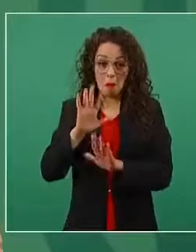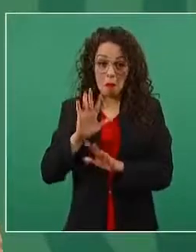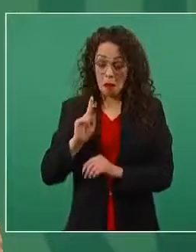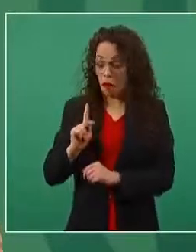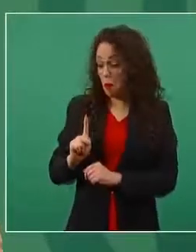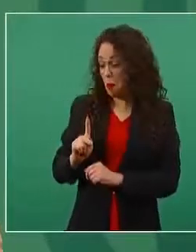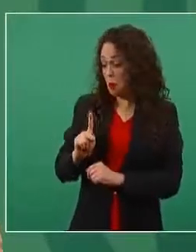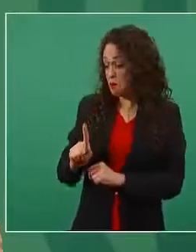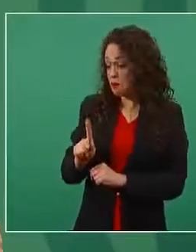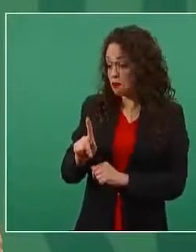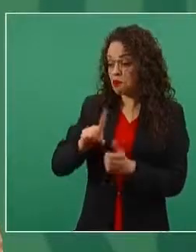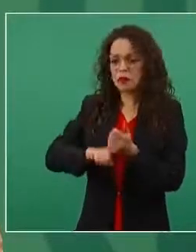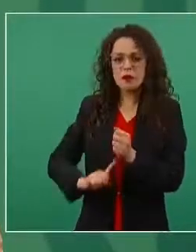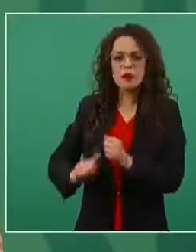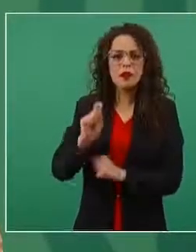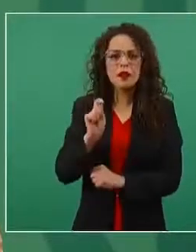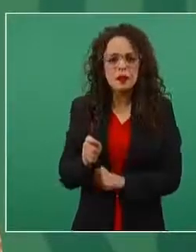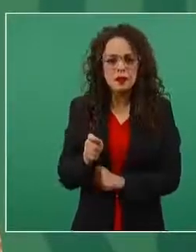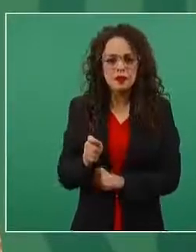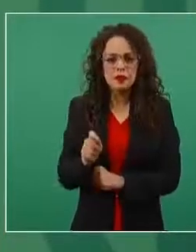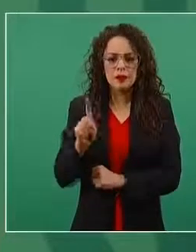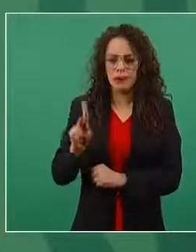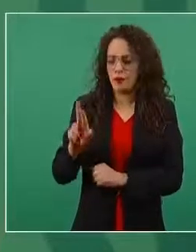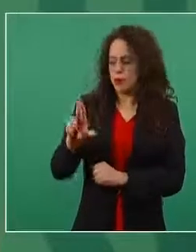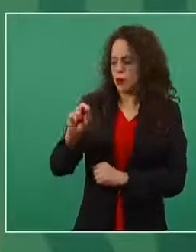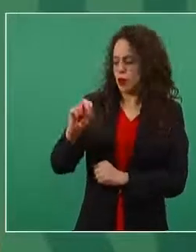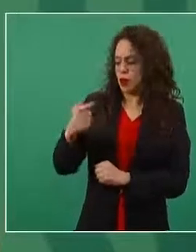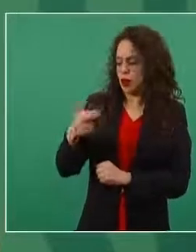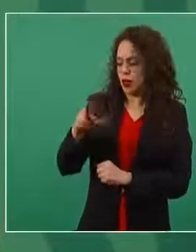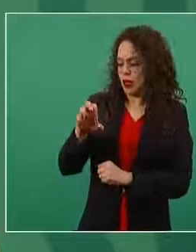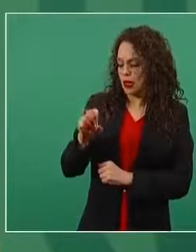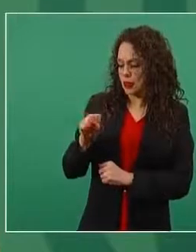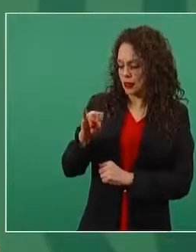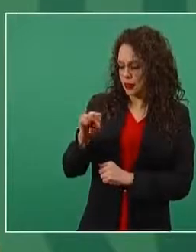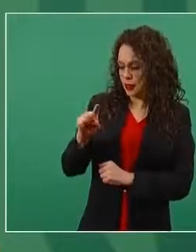progresista, pero en realidad es un boletín